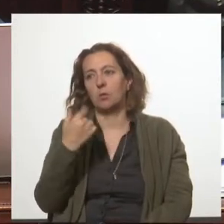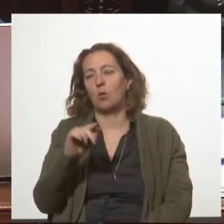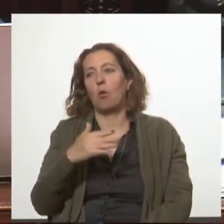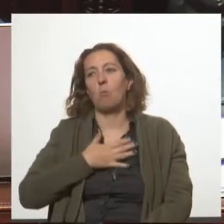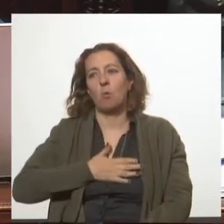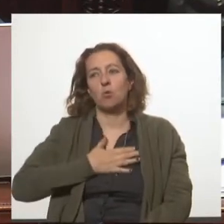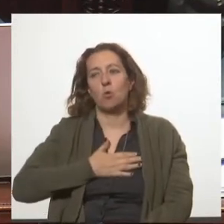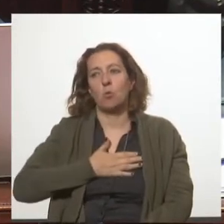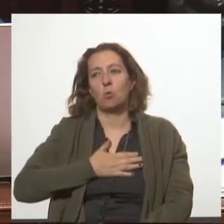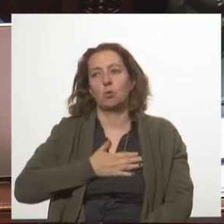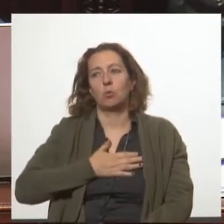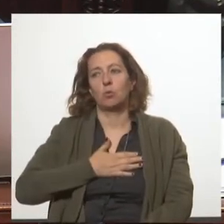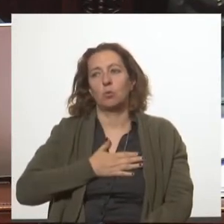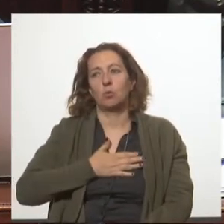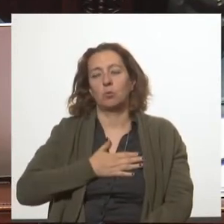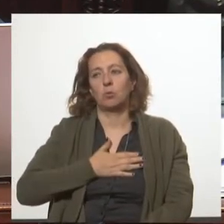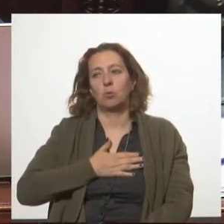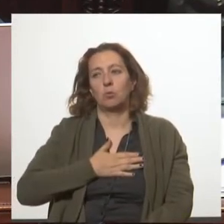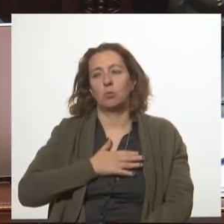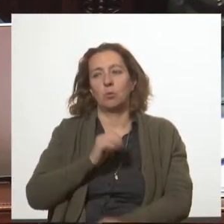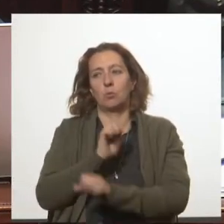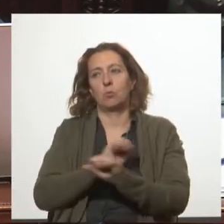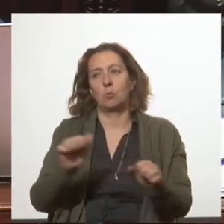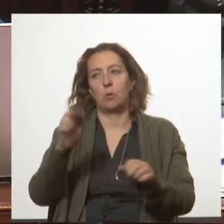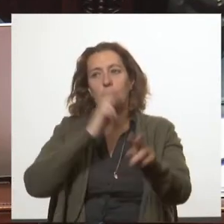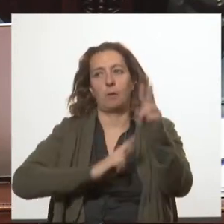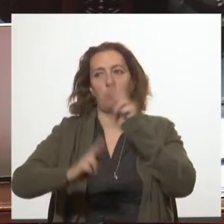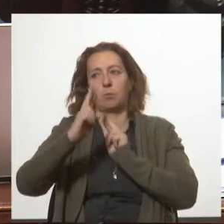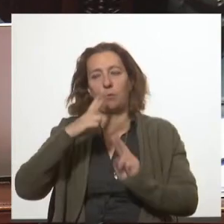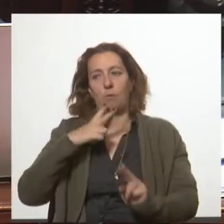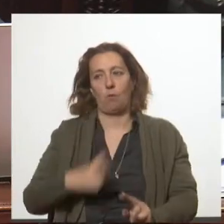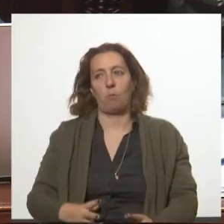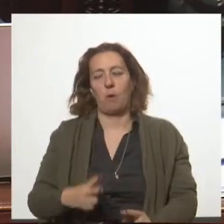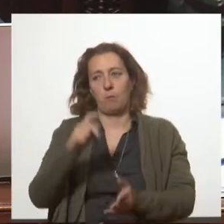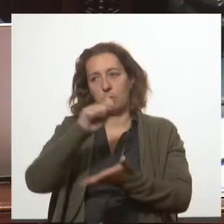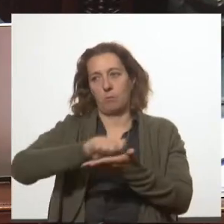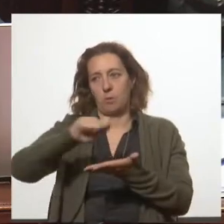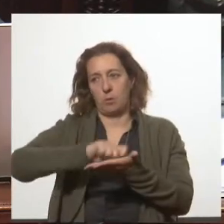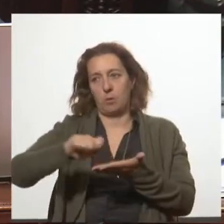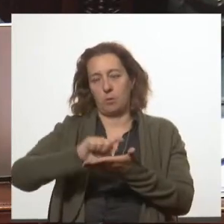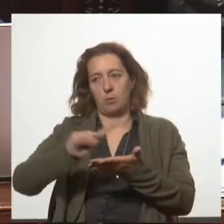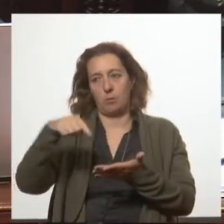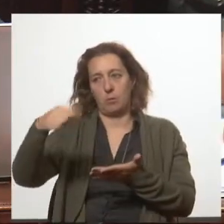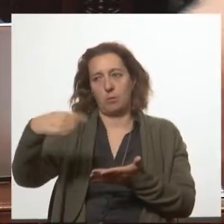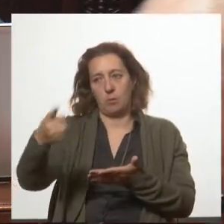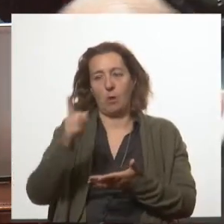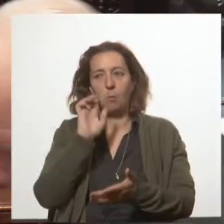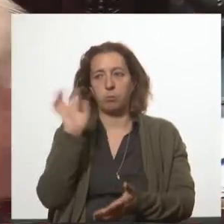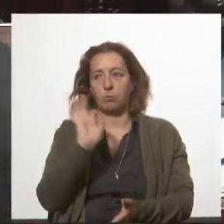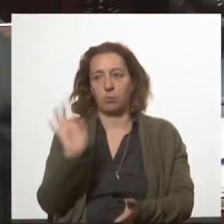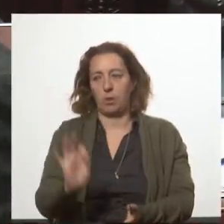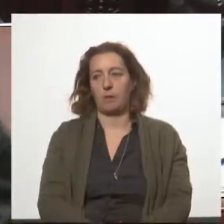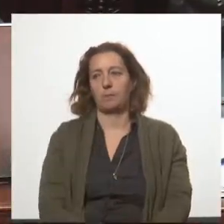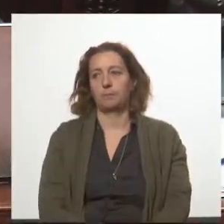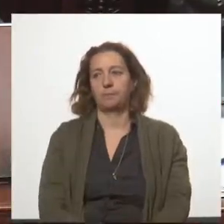gusto podemos darle respuesta formal por escrito en siguientes oportunidades